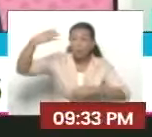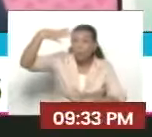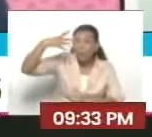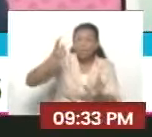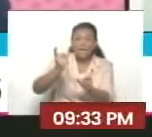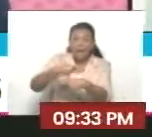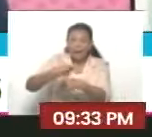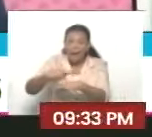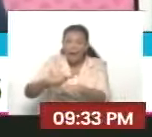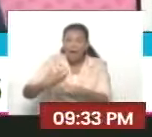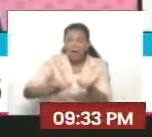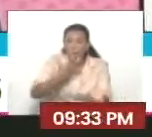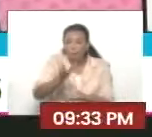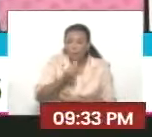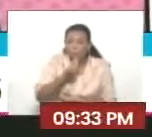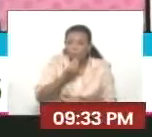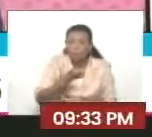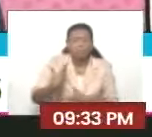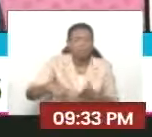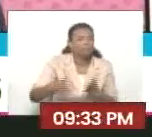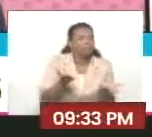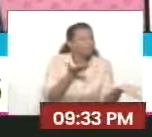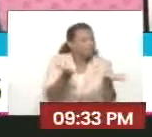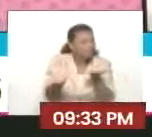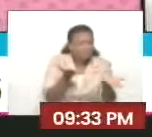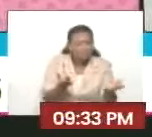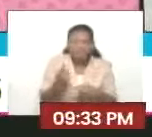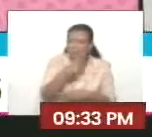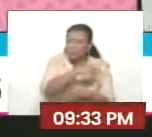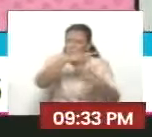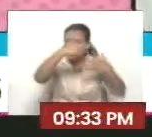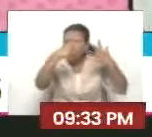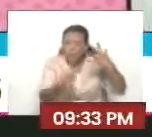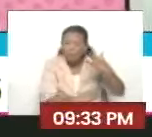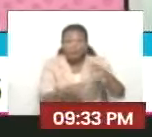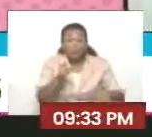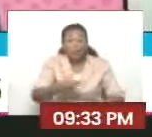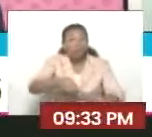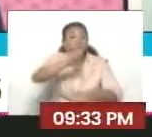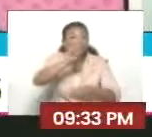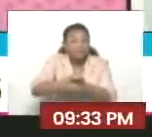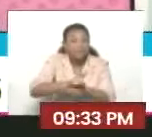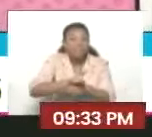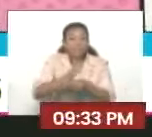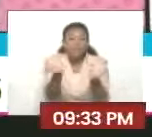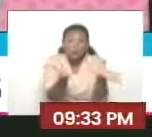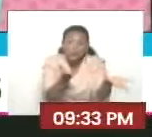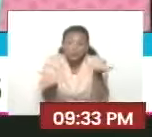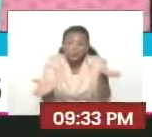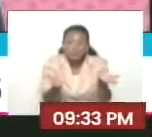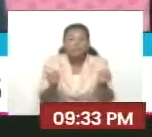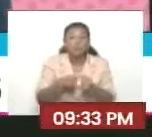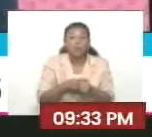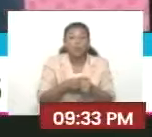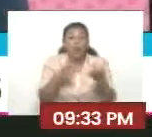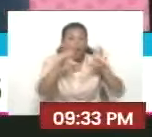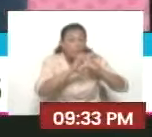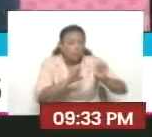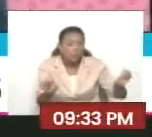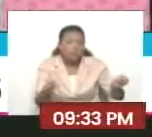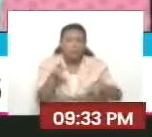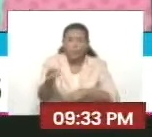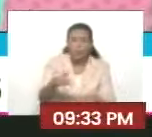gas, bueno, todos los servicios. Allí, como usted dio la prioridad en los servicios, en la